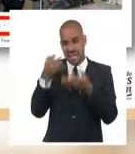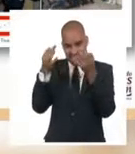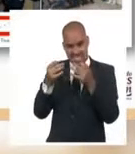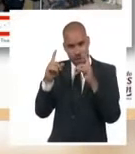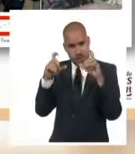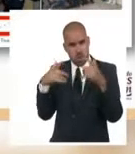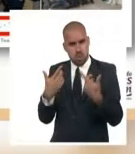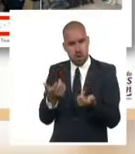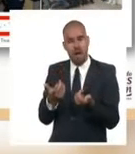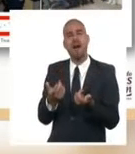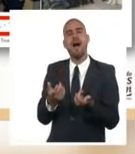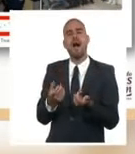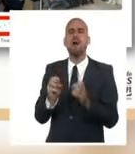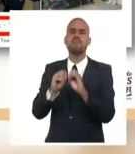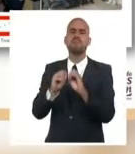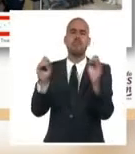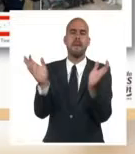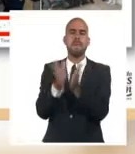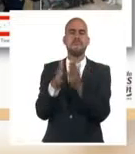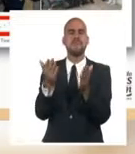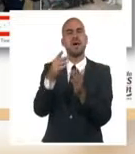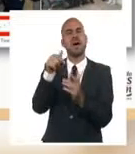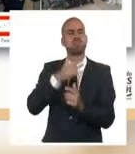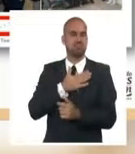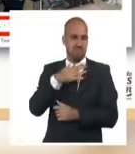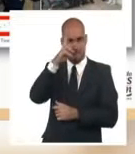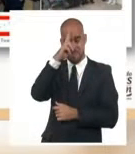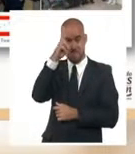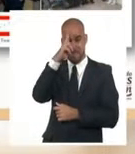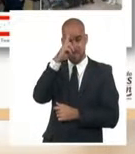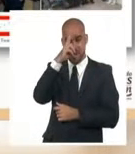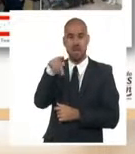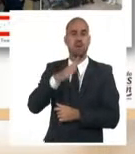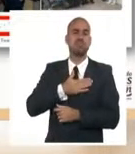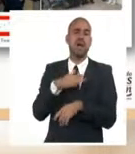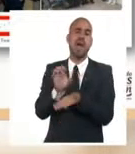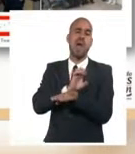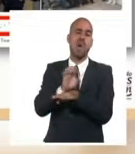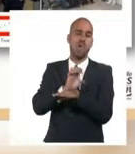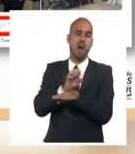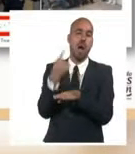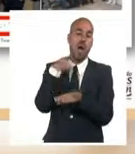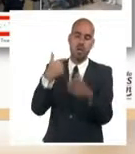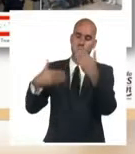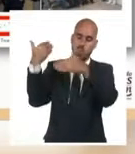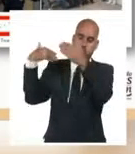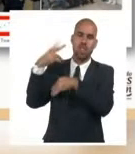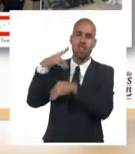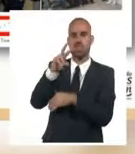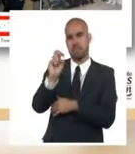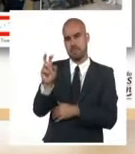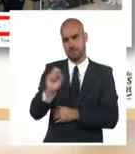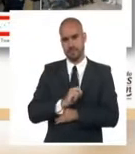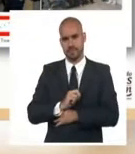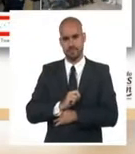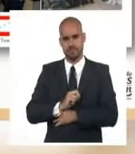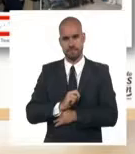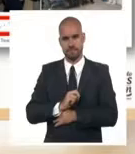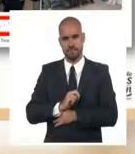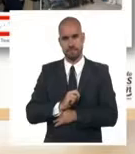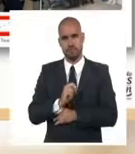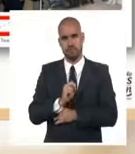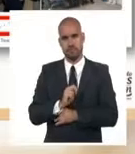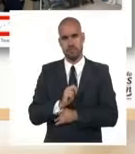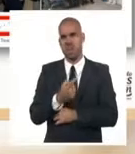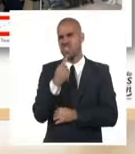publicación de médicos de Quito, Ecuador, en 2020. La leyenda original versa: "No